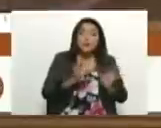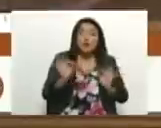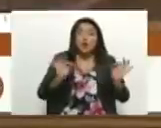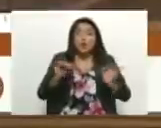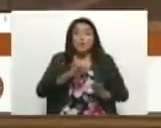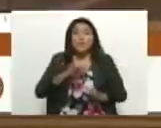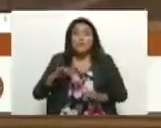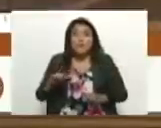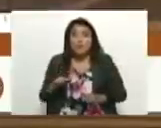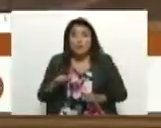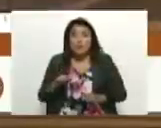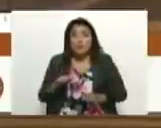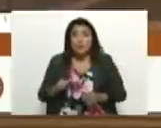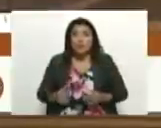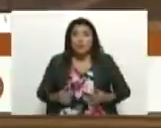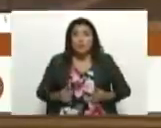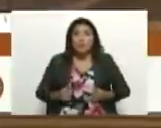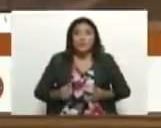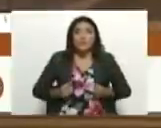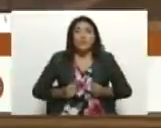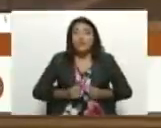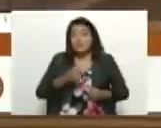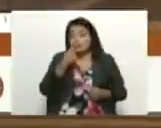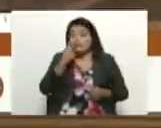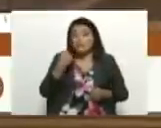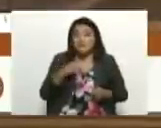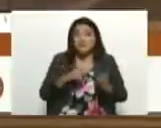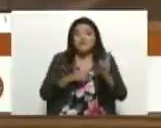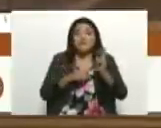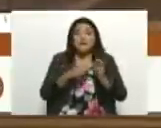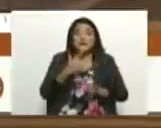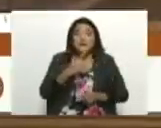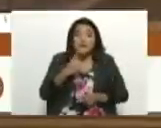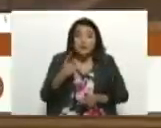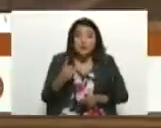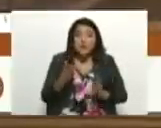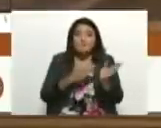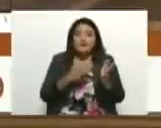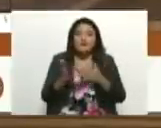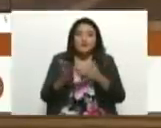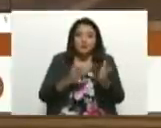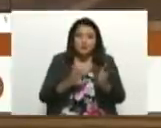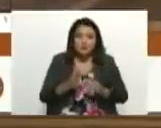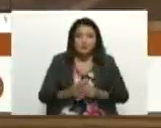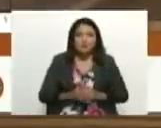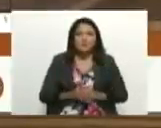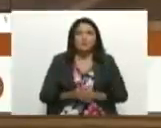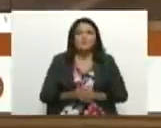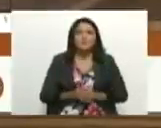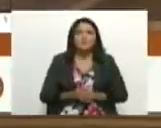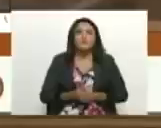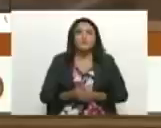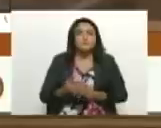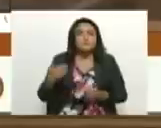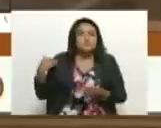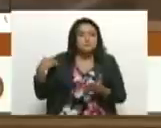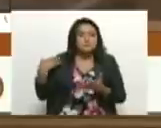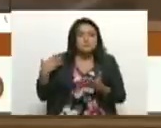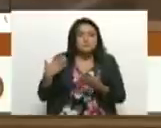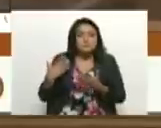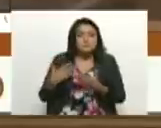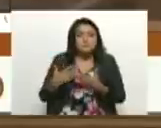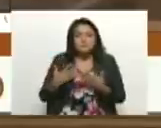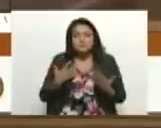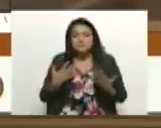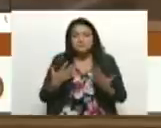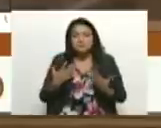bien, el viernes 31 de marzo no ha transcurrido ni